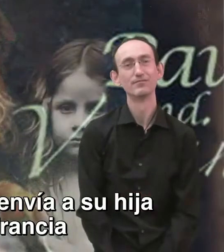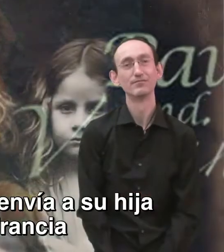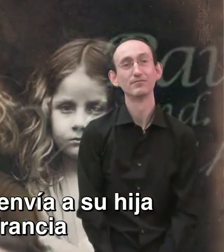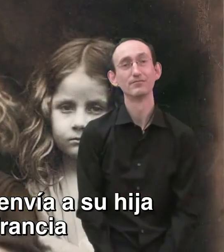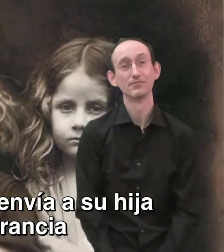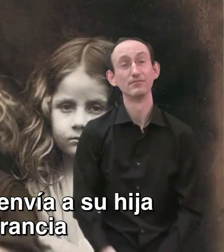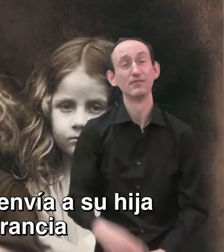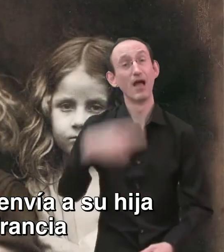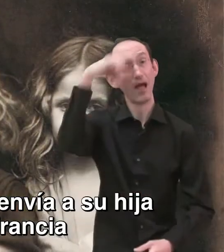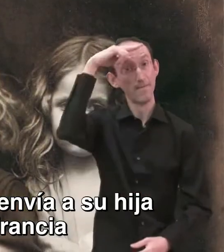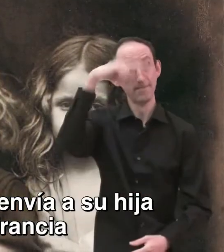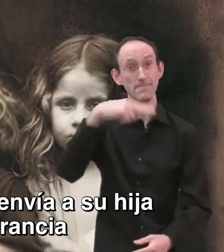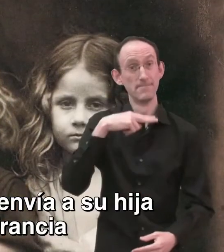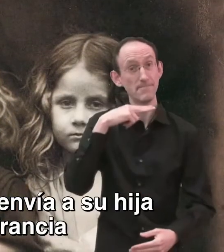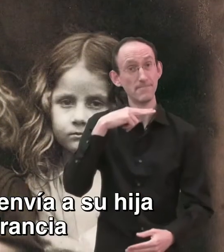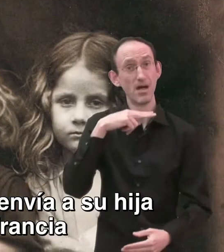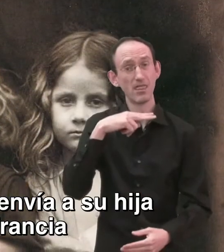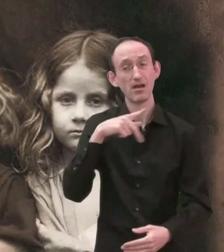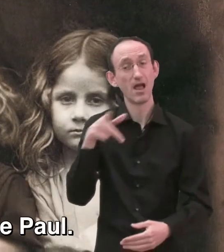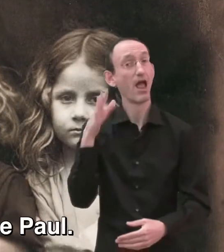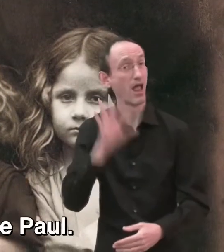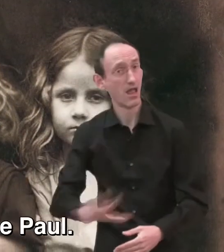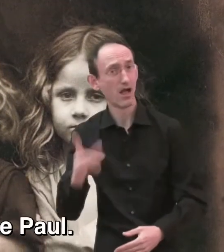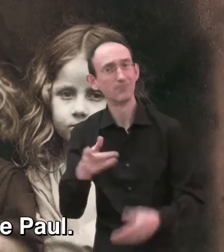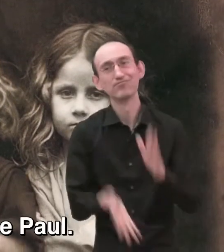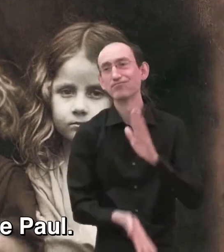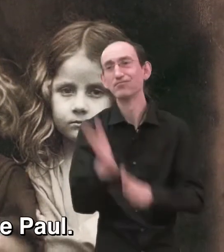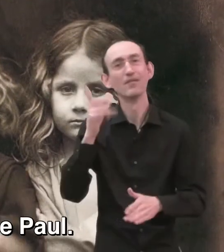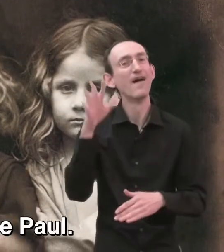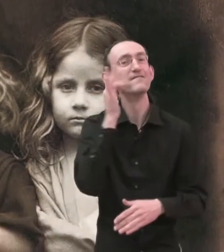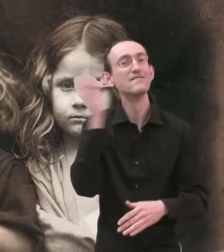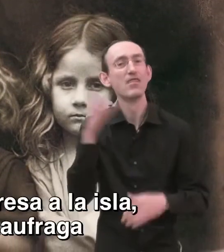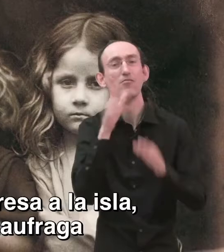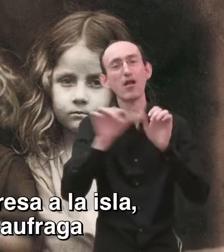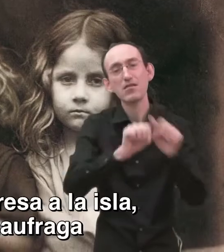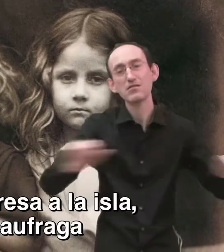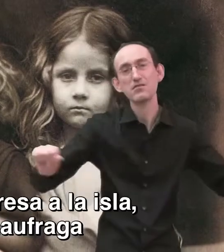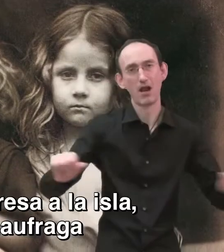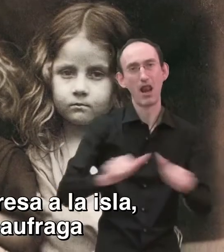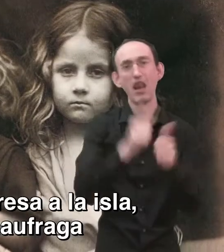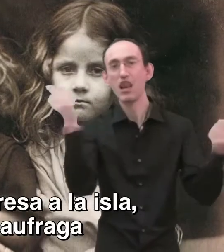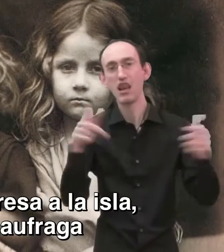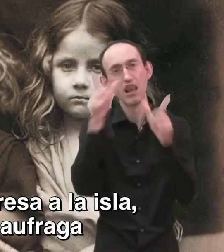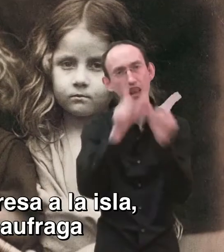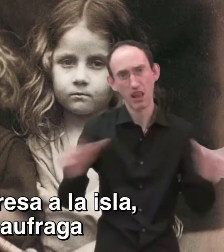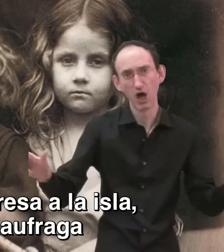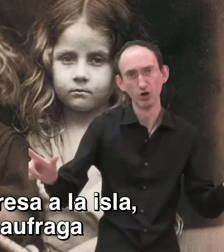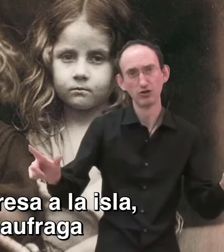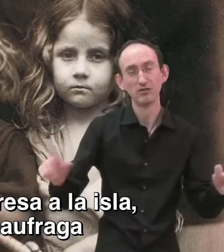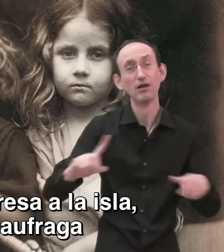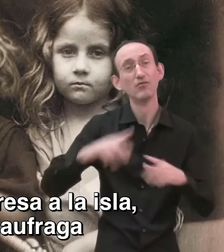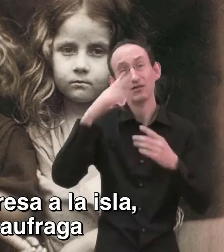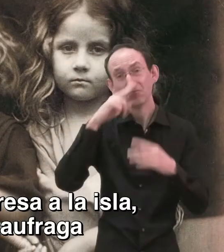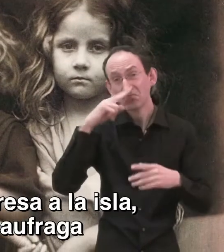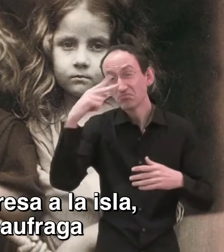La madre de Virginia envía a su hija a estudiar a Francia para alejarla de Paul. Años más tarde, regresa a la